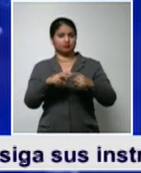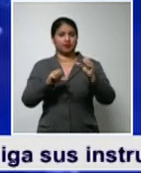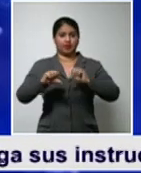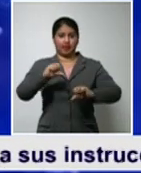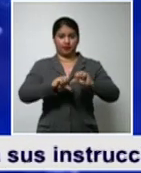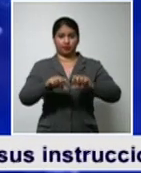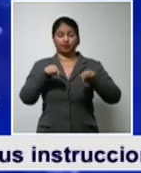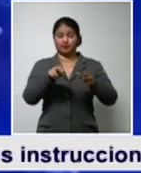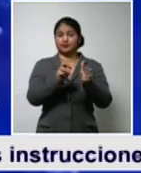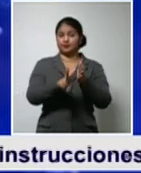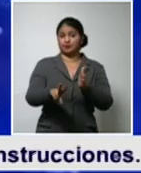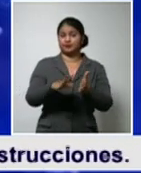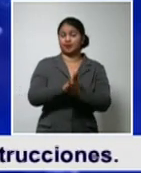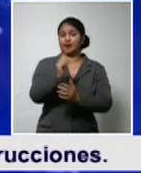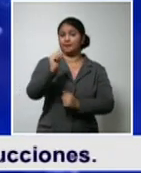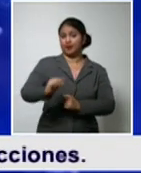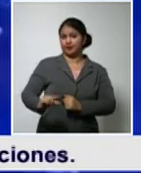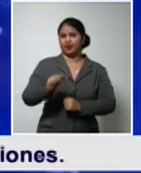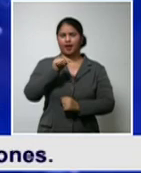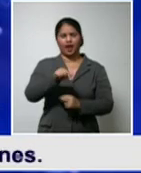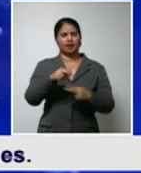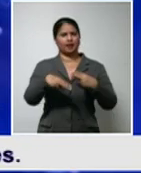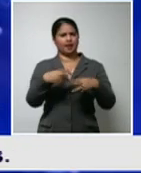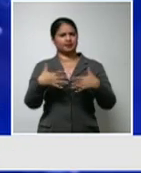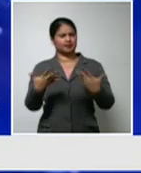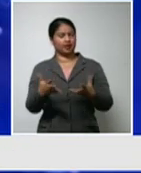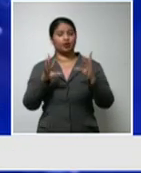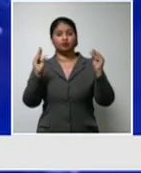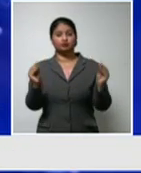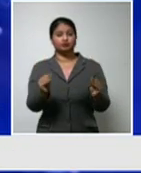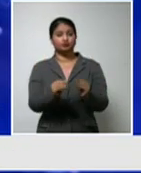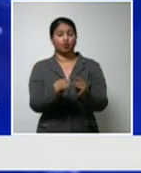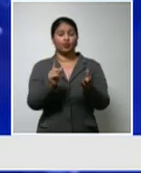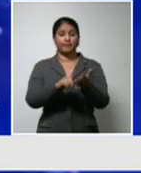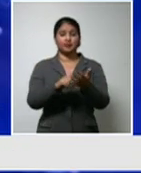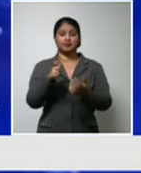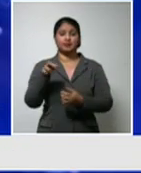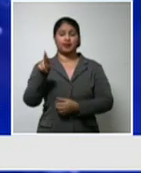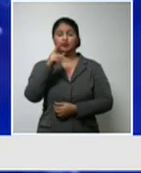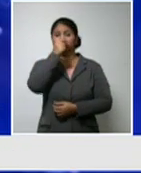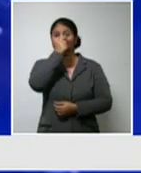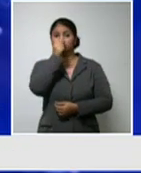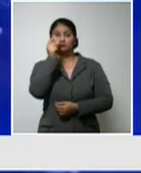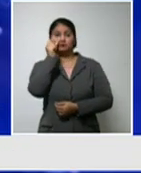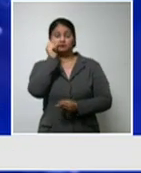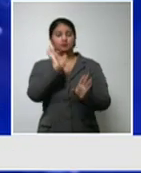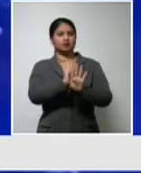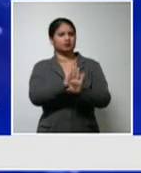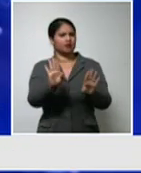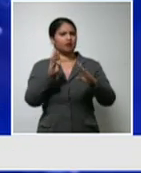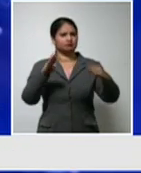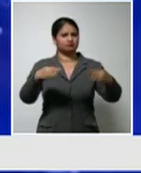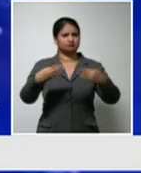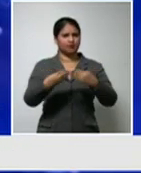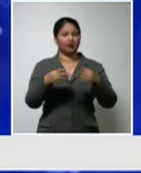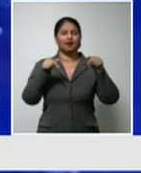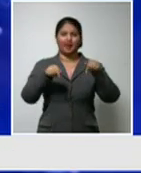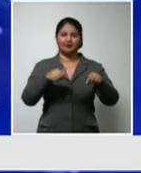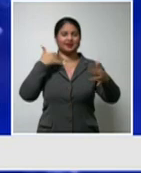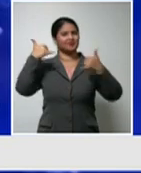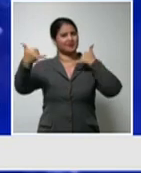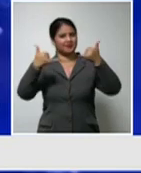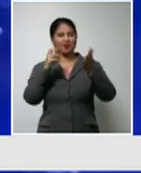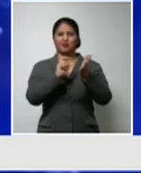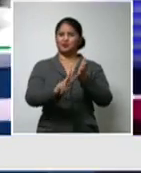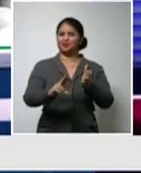de Mayabeque, donde se procesarán todos los PCRs del territorio, culmino este contacto desde la provincia